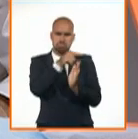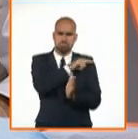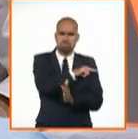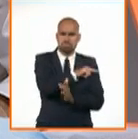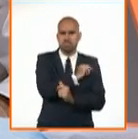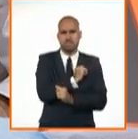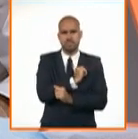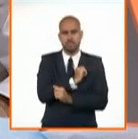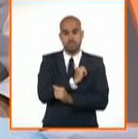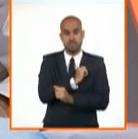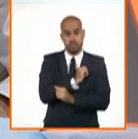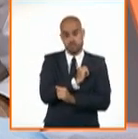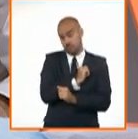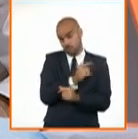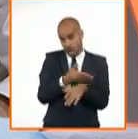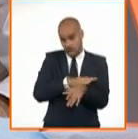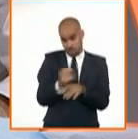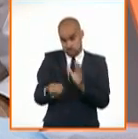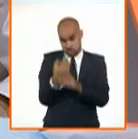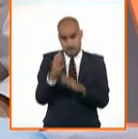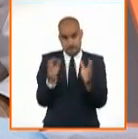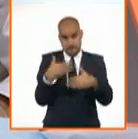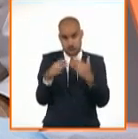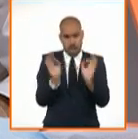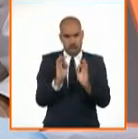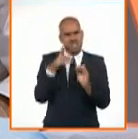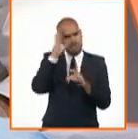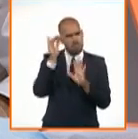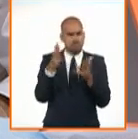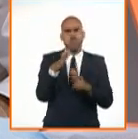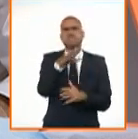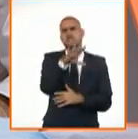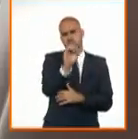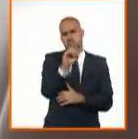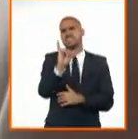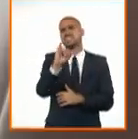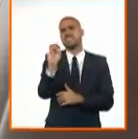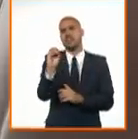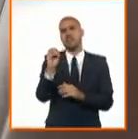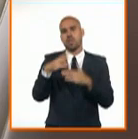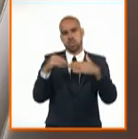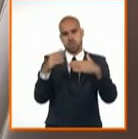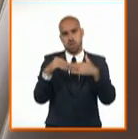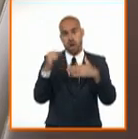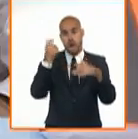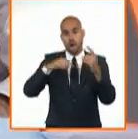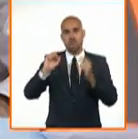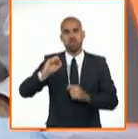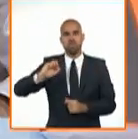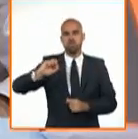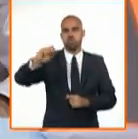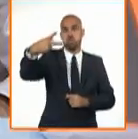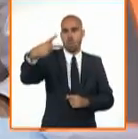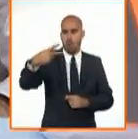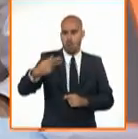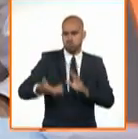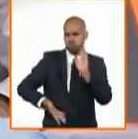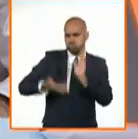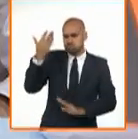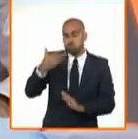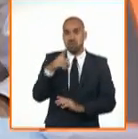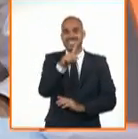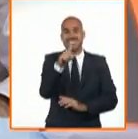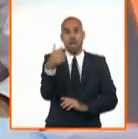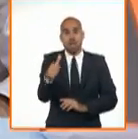creara toda esta situación estuve acciones de 50 60 horas de legado dedicado prácticamente ese ese precio de